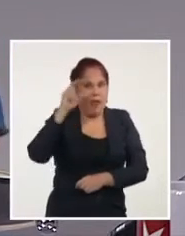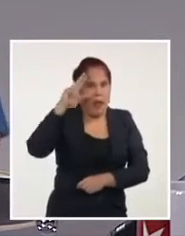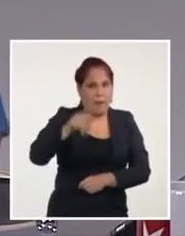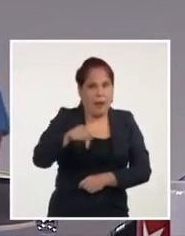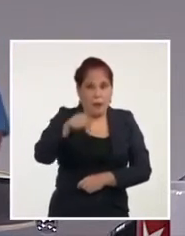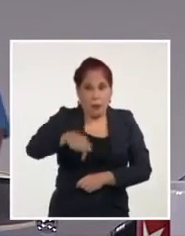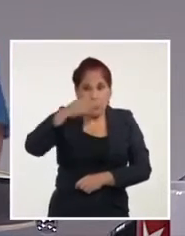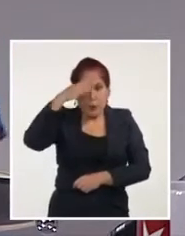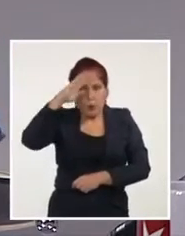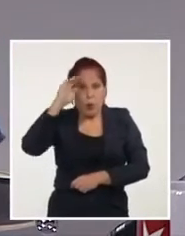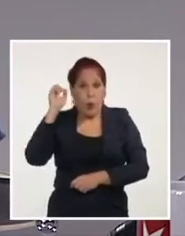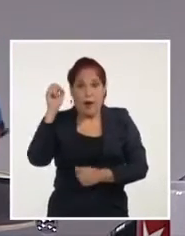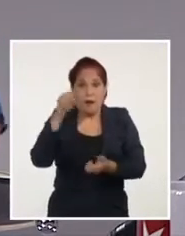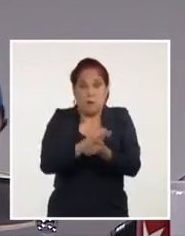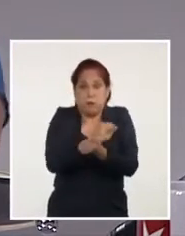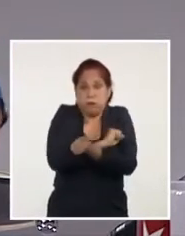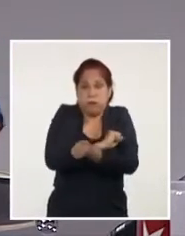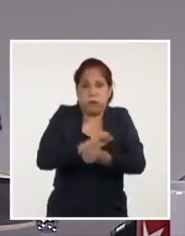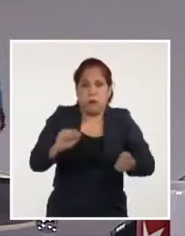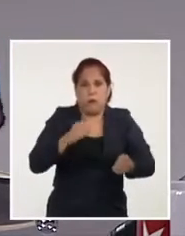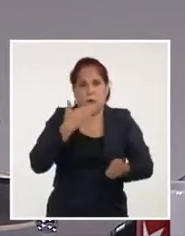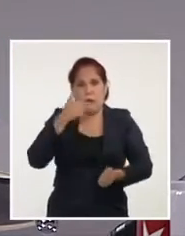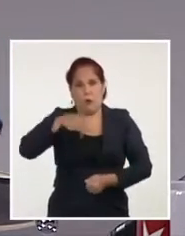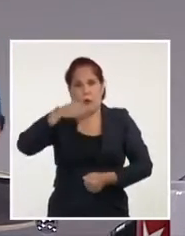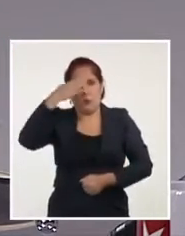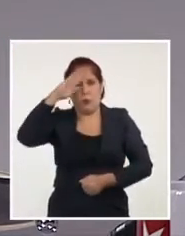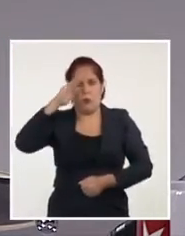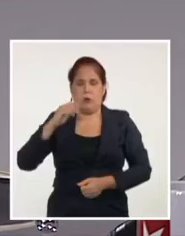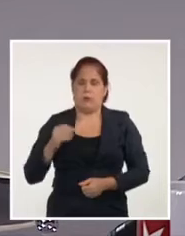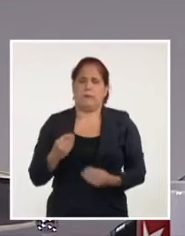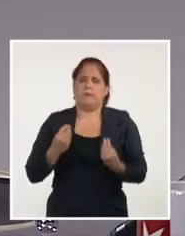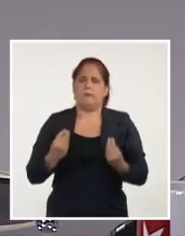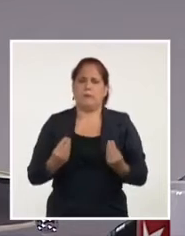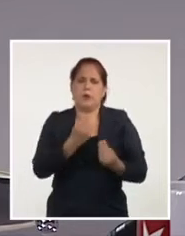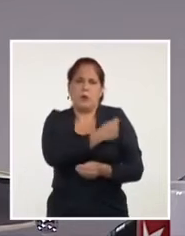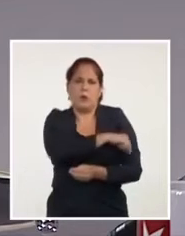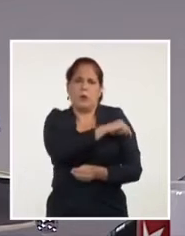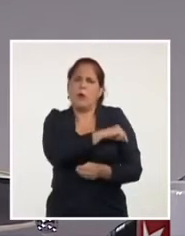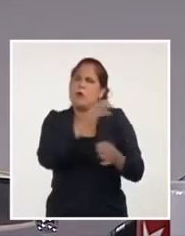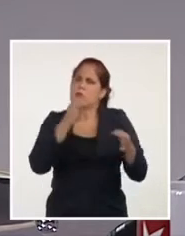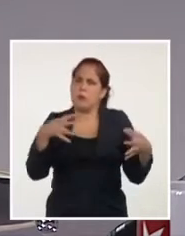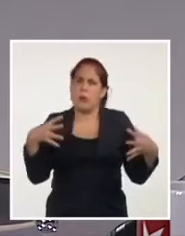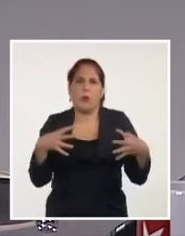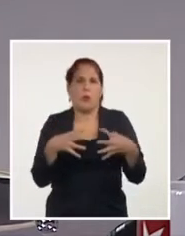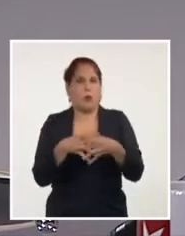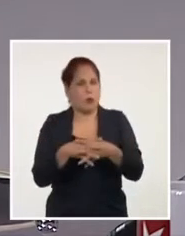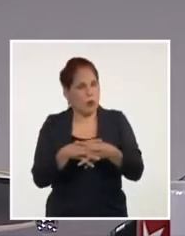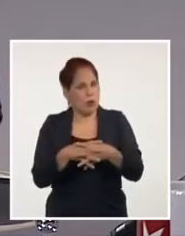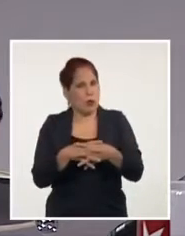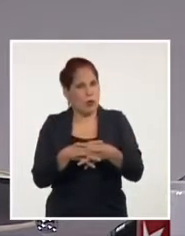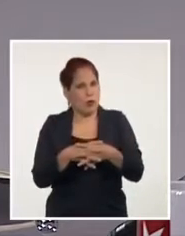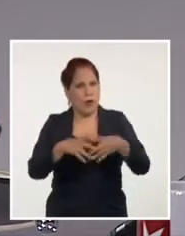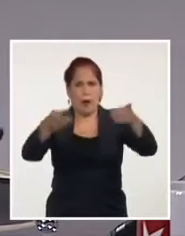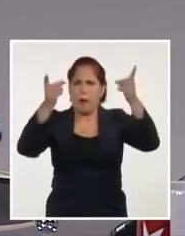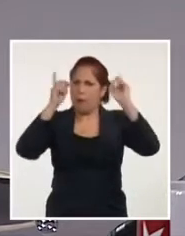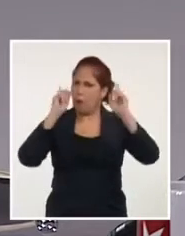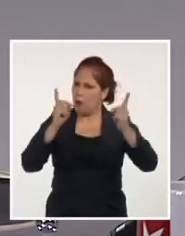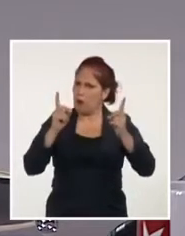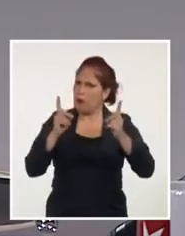que caigan bombas. Es decir, yo creo, y en un pueblo que es con una cultura política, con